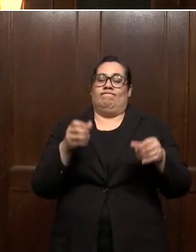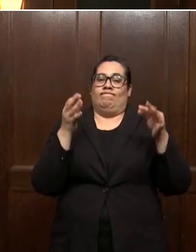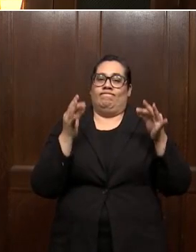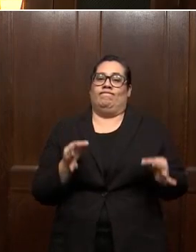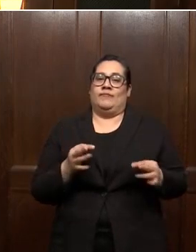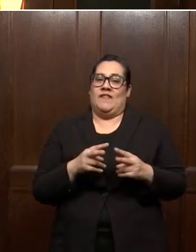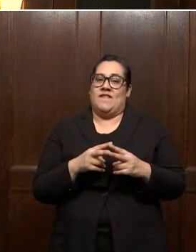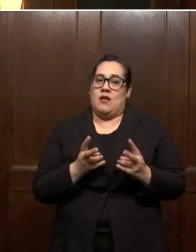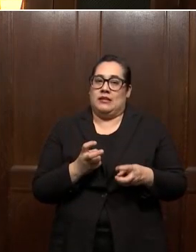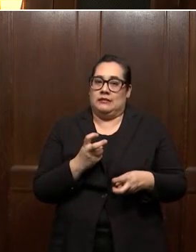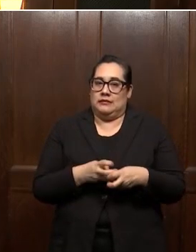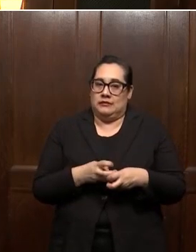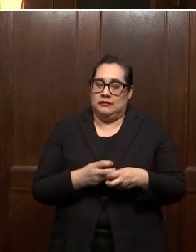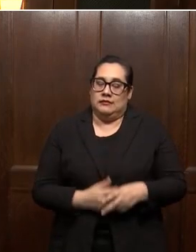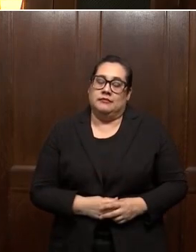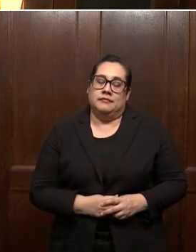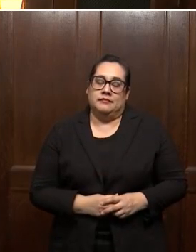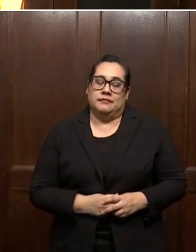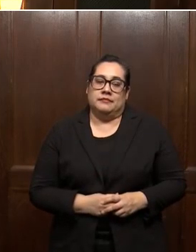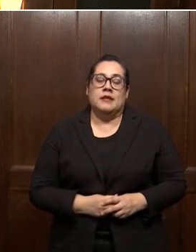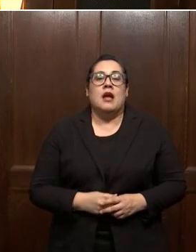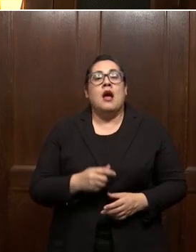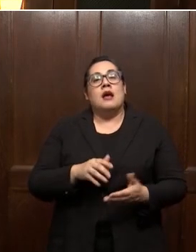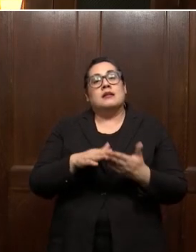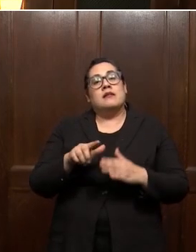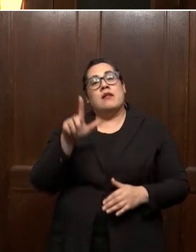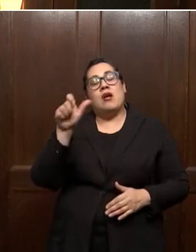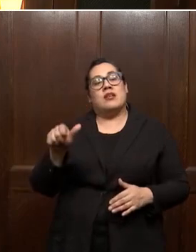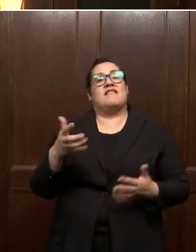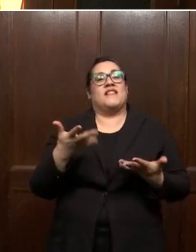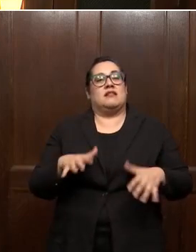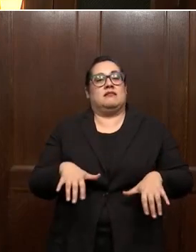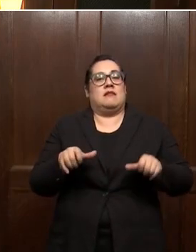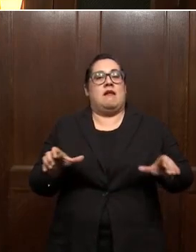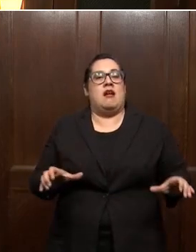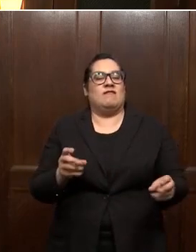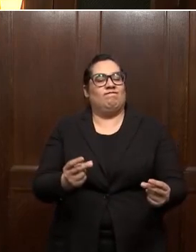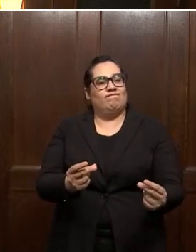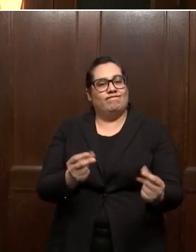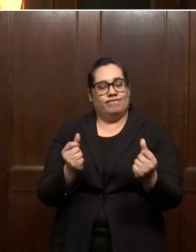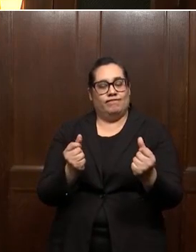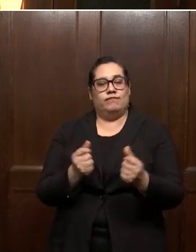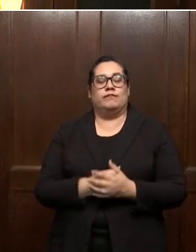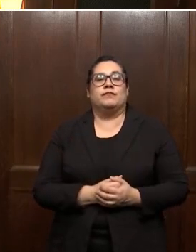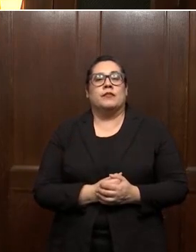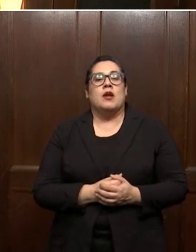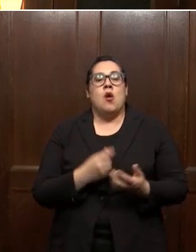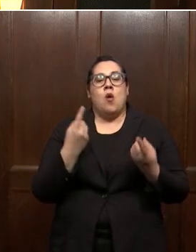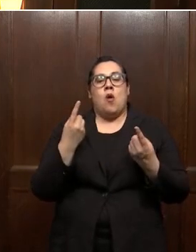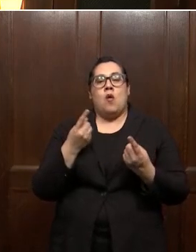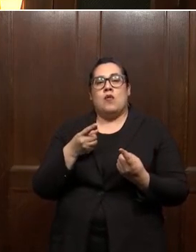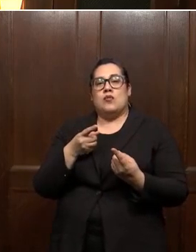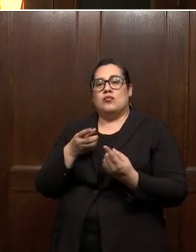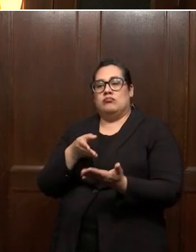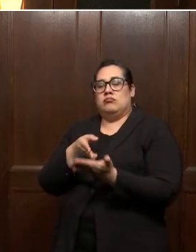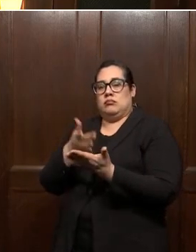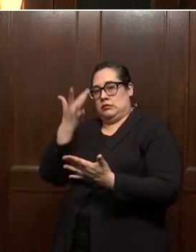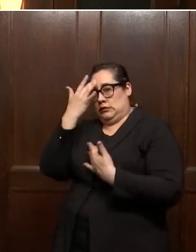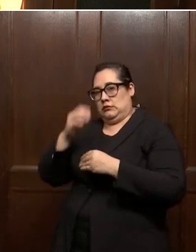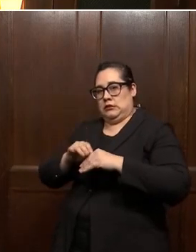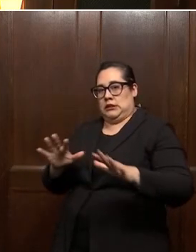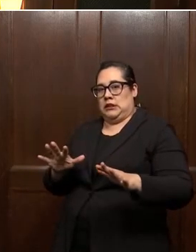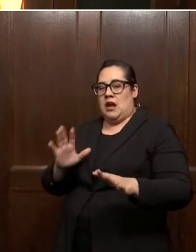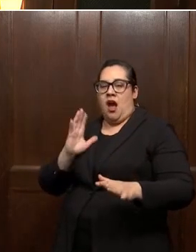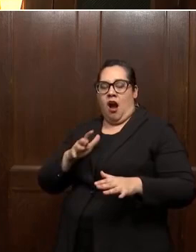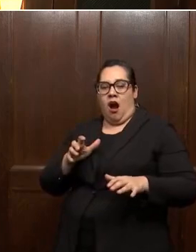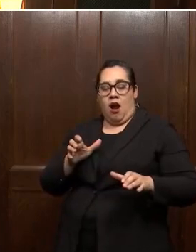decisiones muy difíciles. Los Ángeles tomó acción inmediata contra la pandemia y